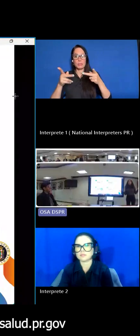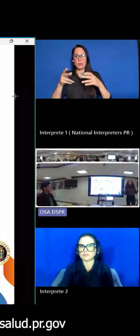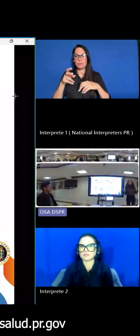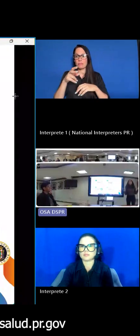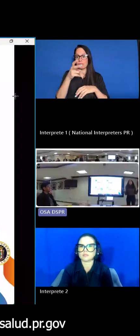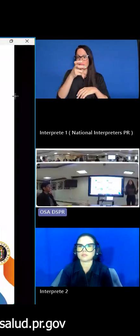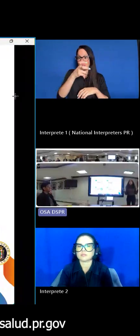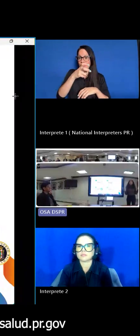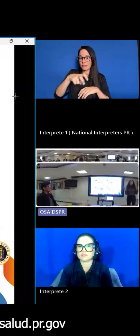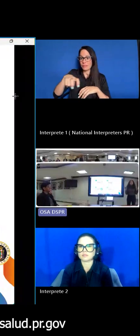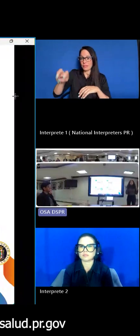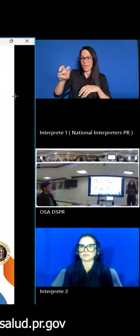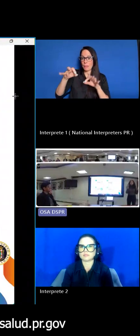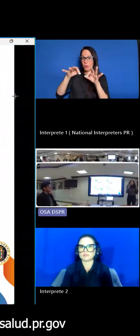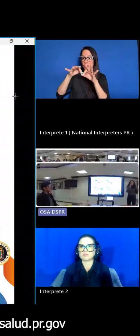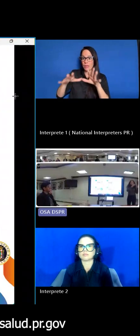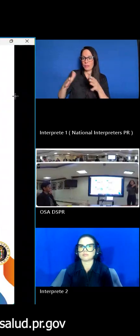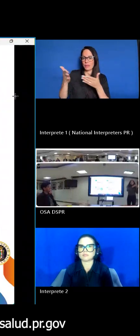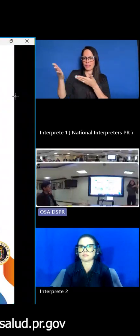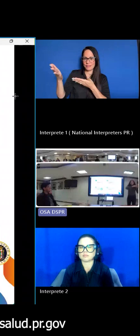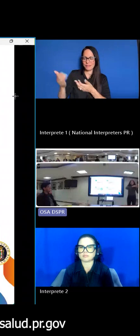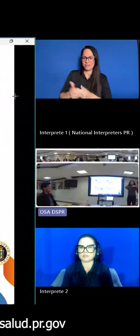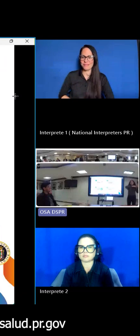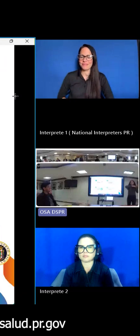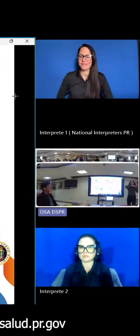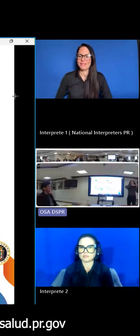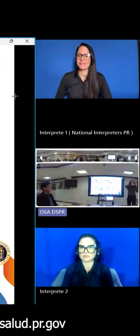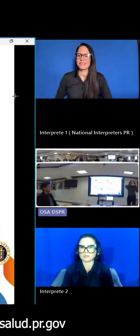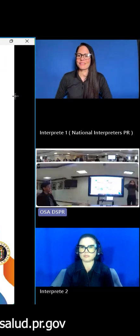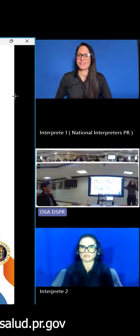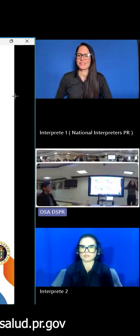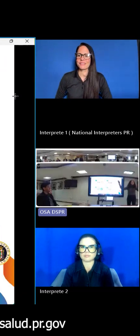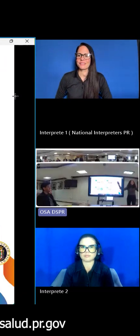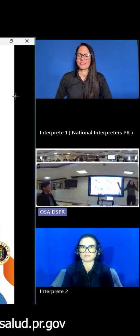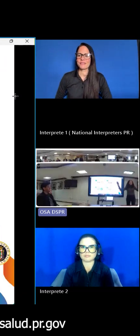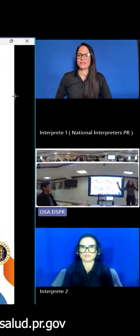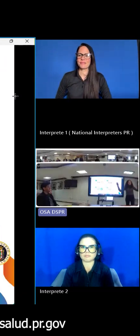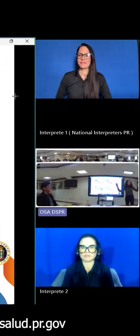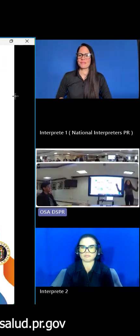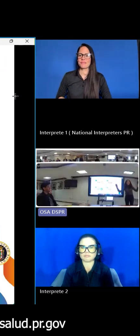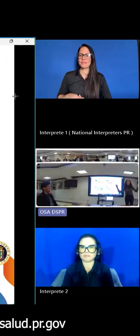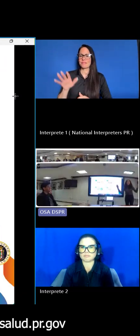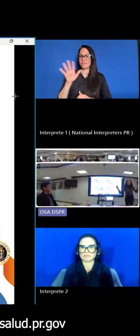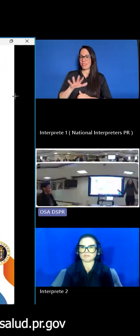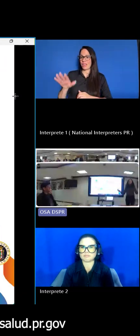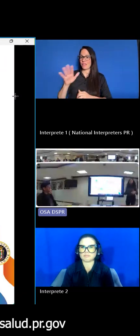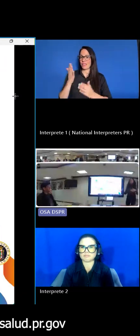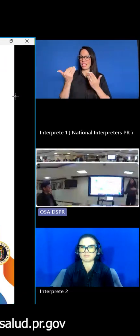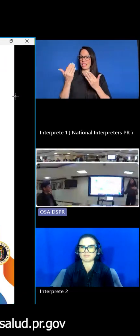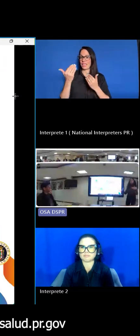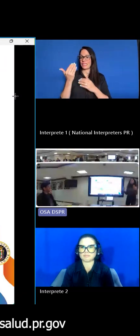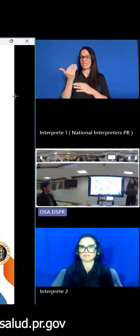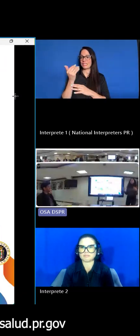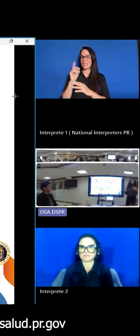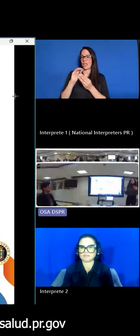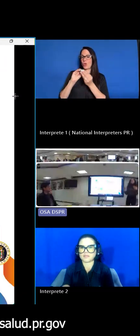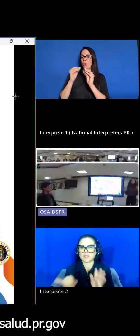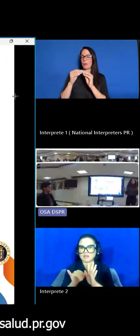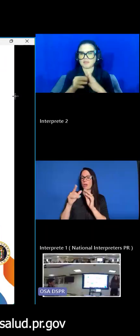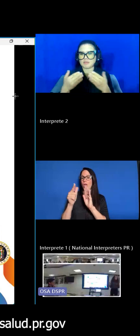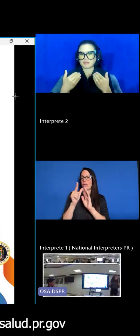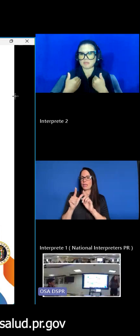que es tiene más de, yo creo, como 15 números y letras el identificador, de tal